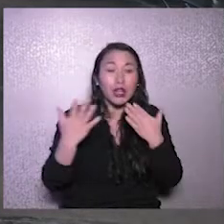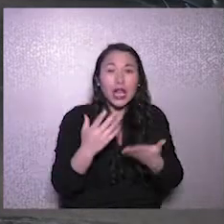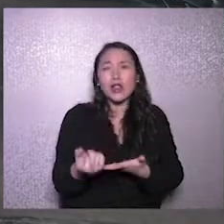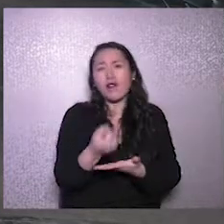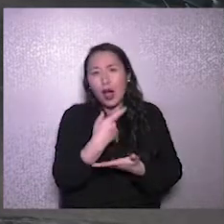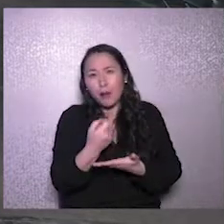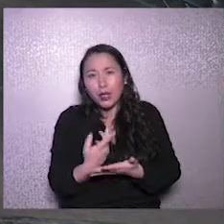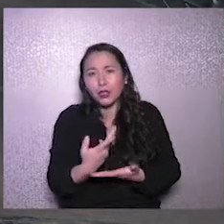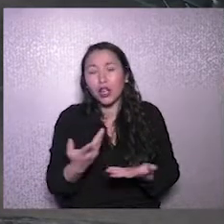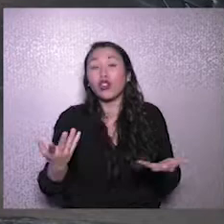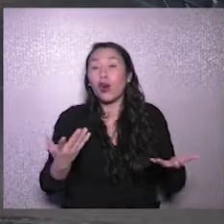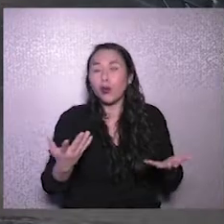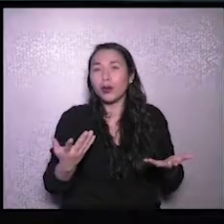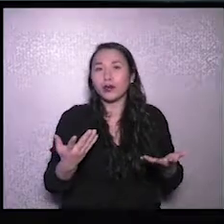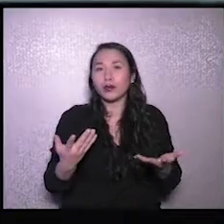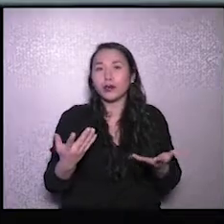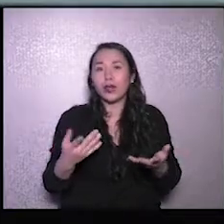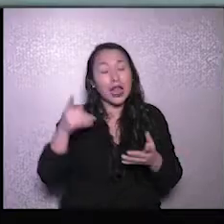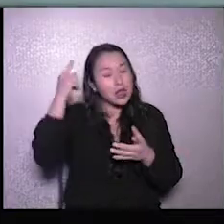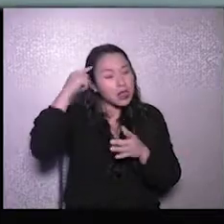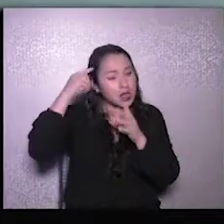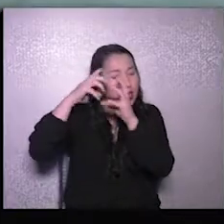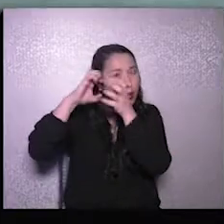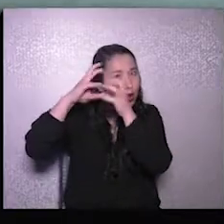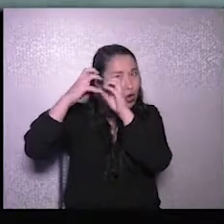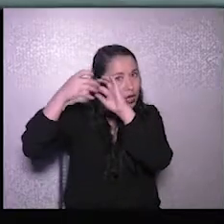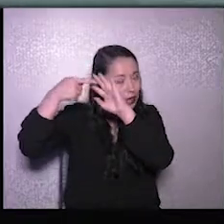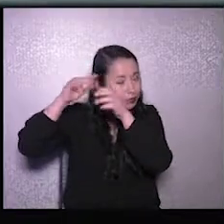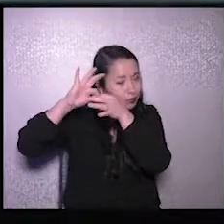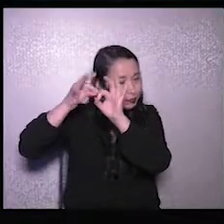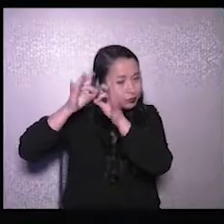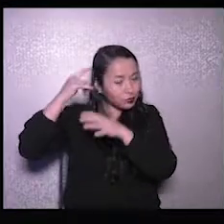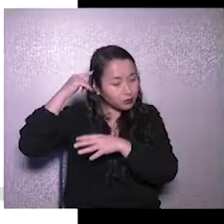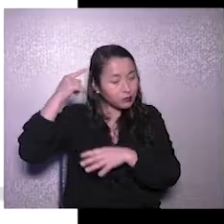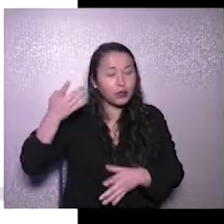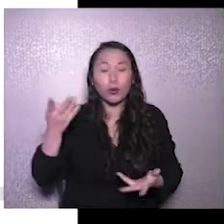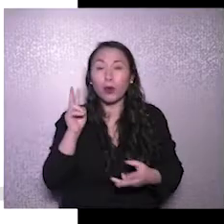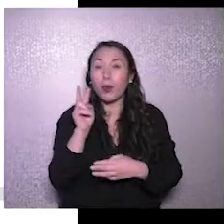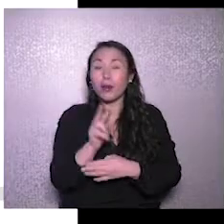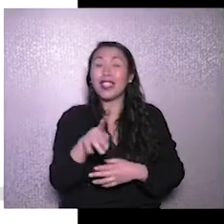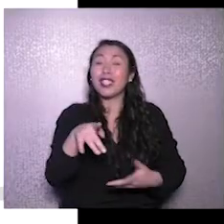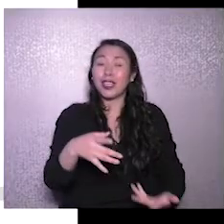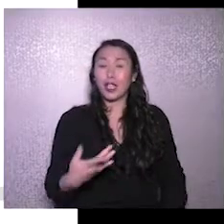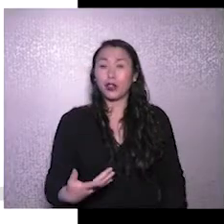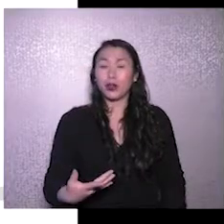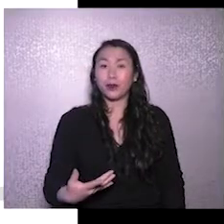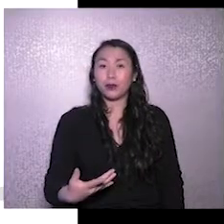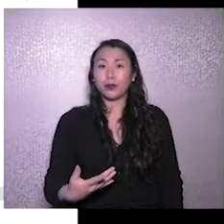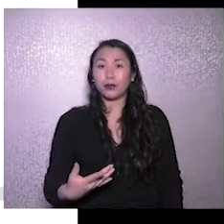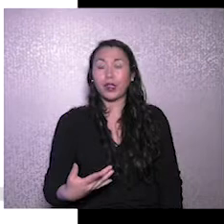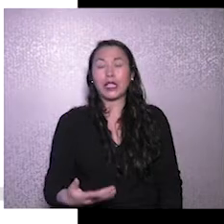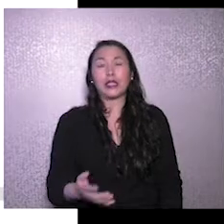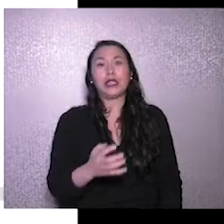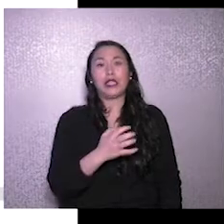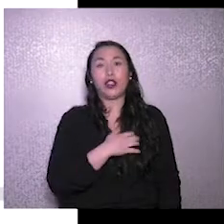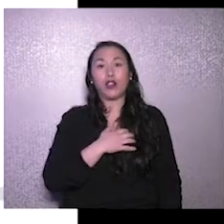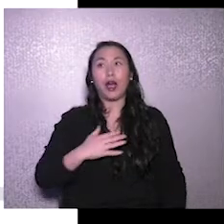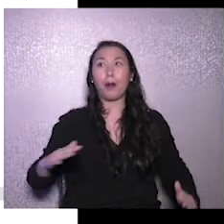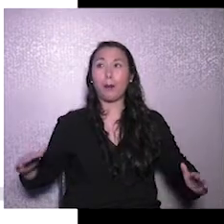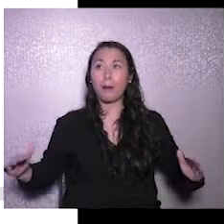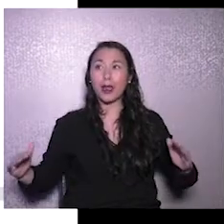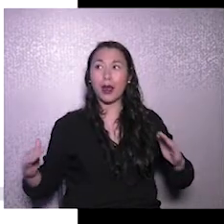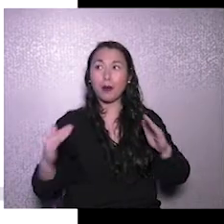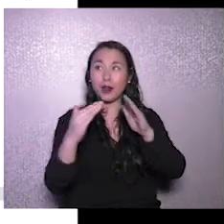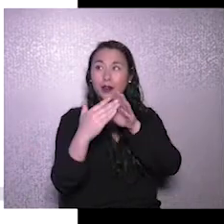fármacos de neurología. ¿Cómo lo podemos ver ahí? Y esto, por supuesto, es la aterradora pirámide